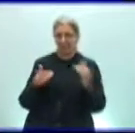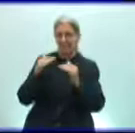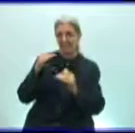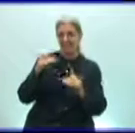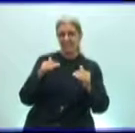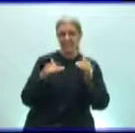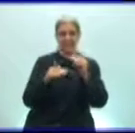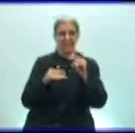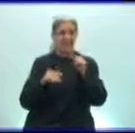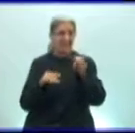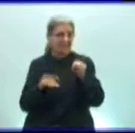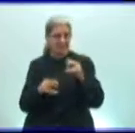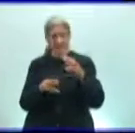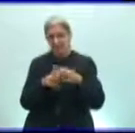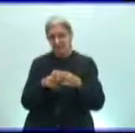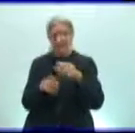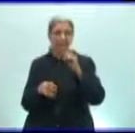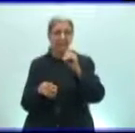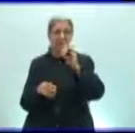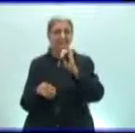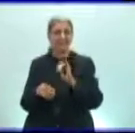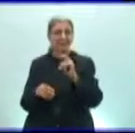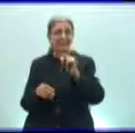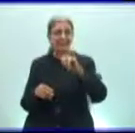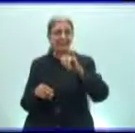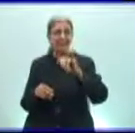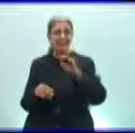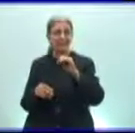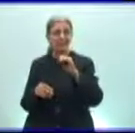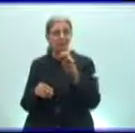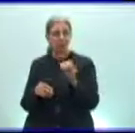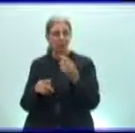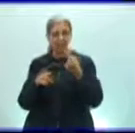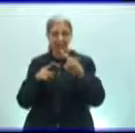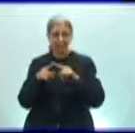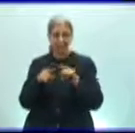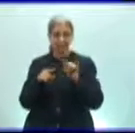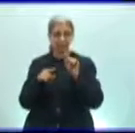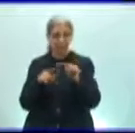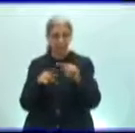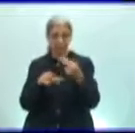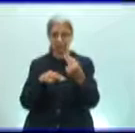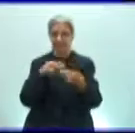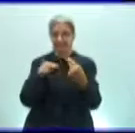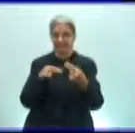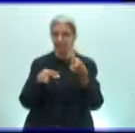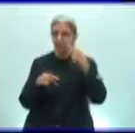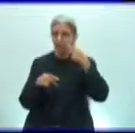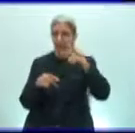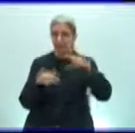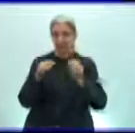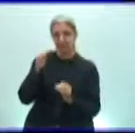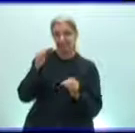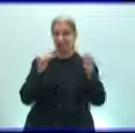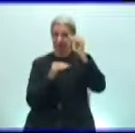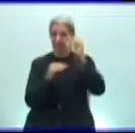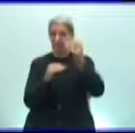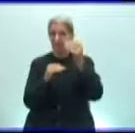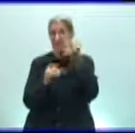común múltiplo. ¿Recuerdan? Valores comunes y no comunes a su mayor exponente. Aquí no hay problema porque la x es lineal. Por